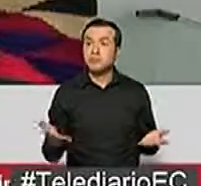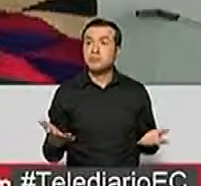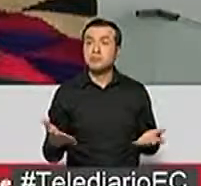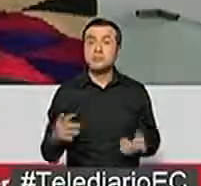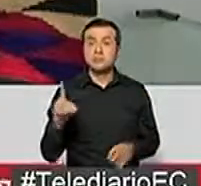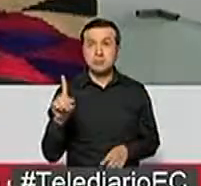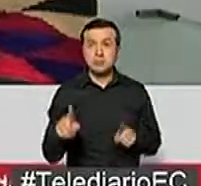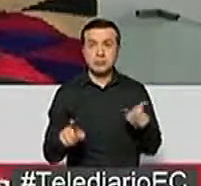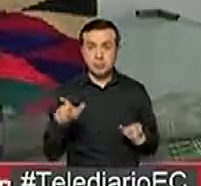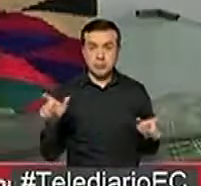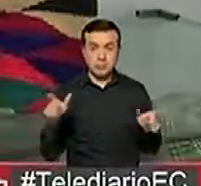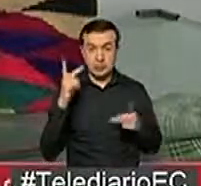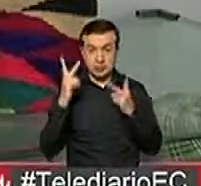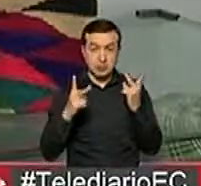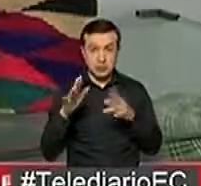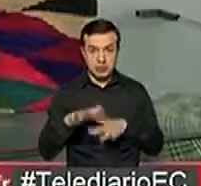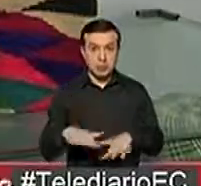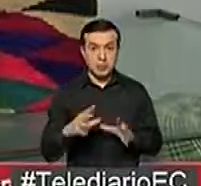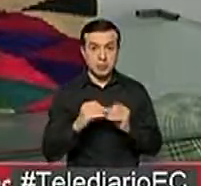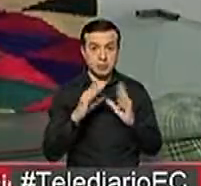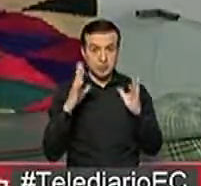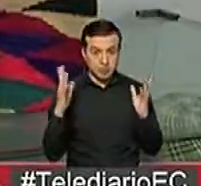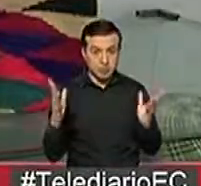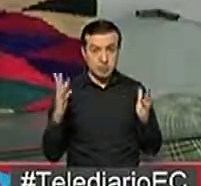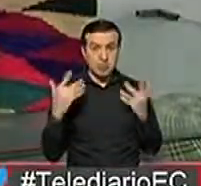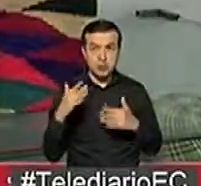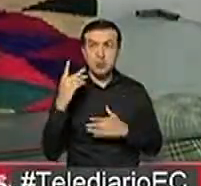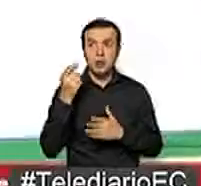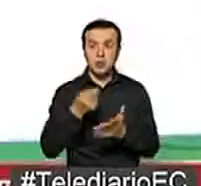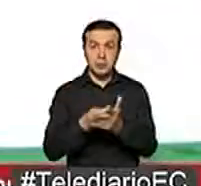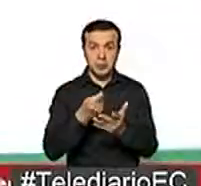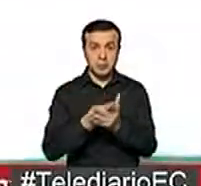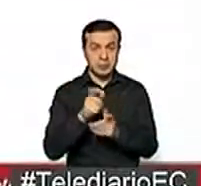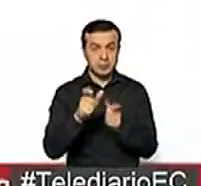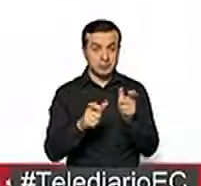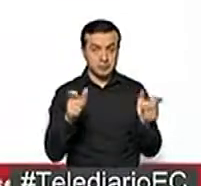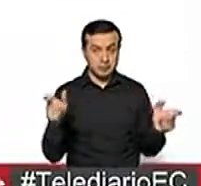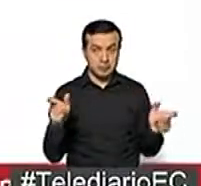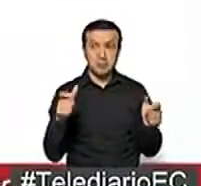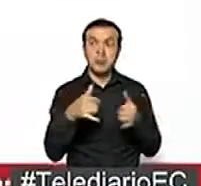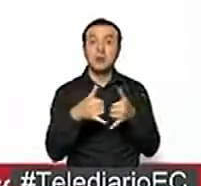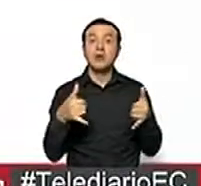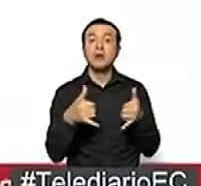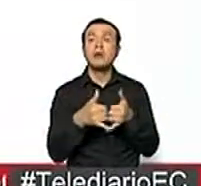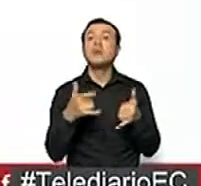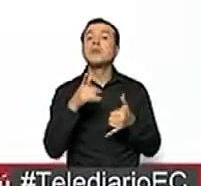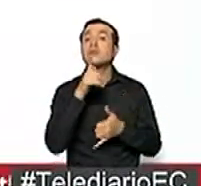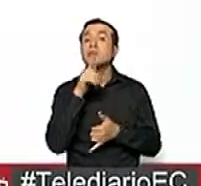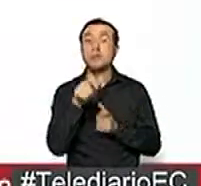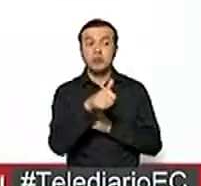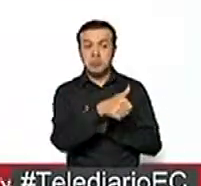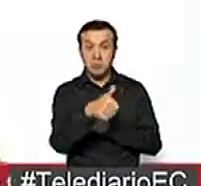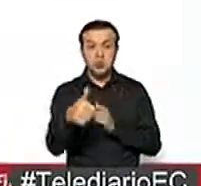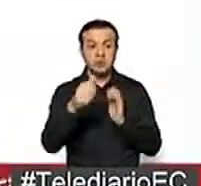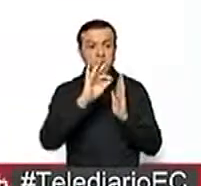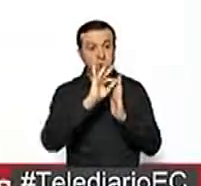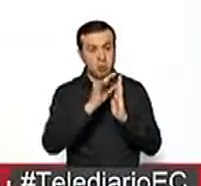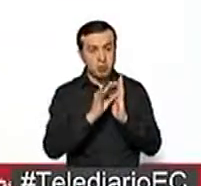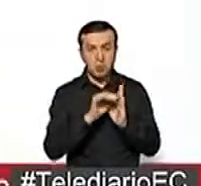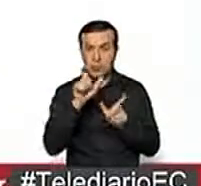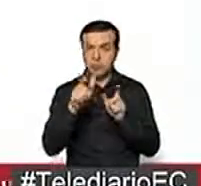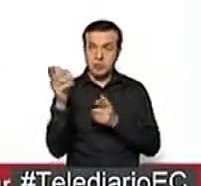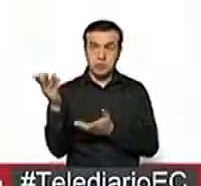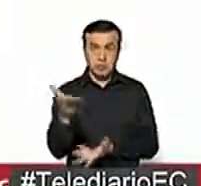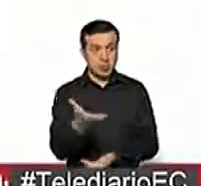quienes que vienen a visitar acá y también van comprando. En el local son los artistas quienes reciben a los